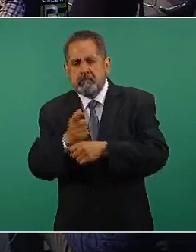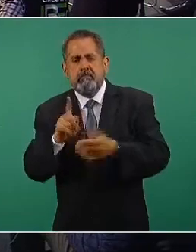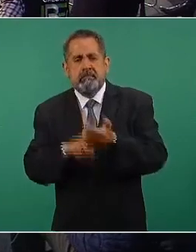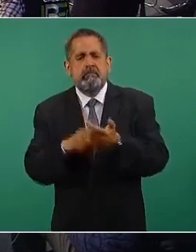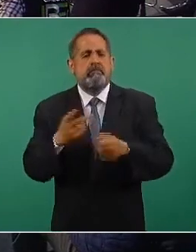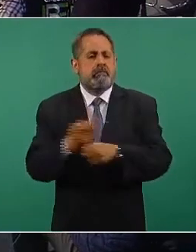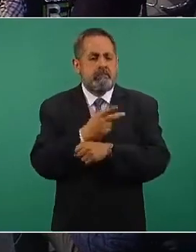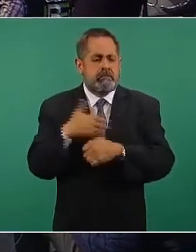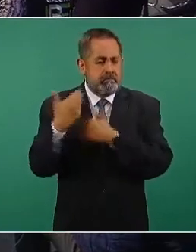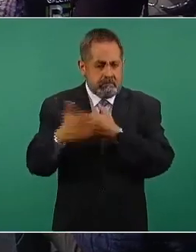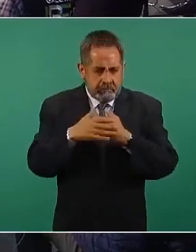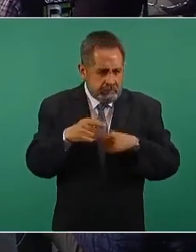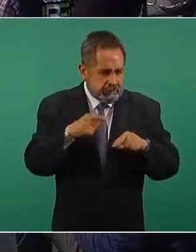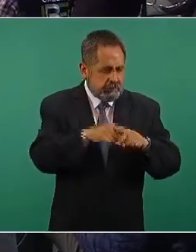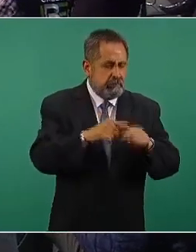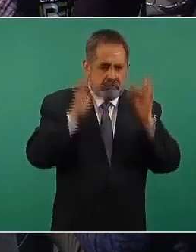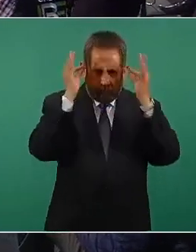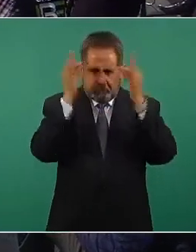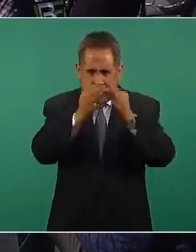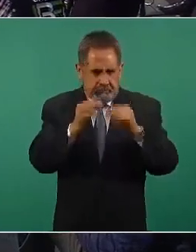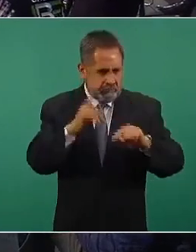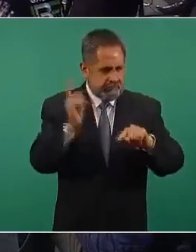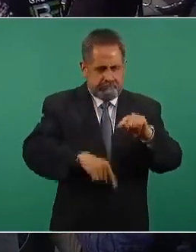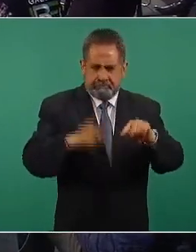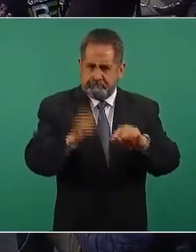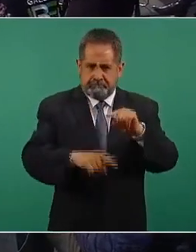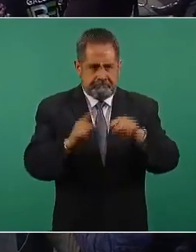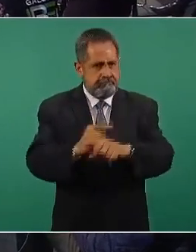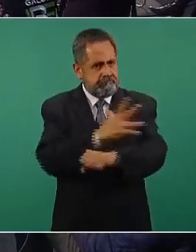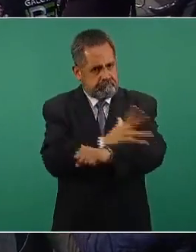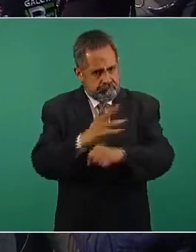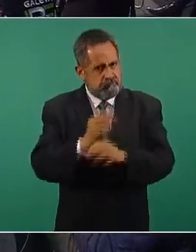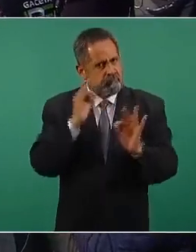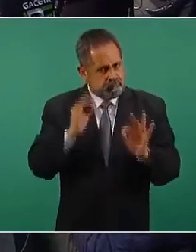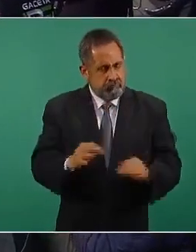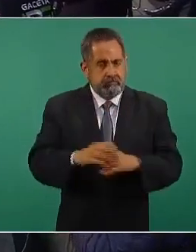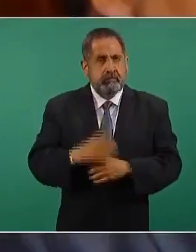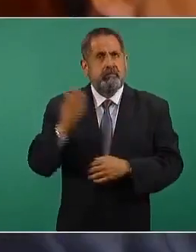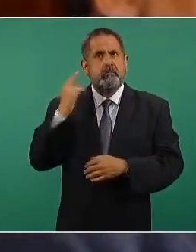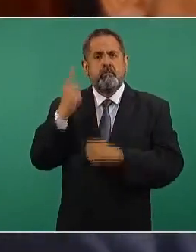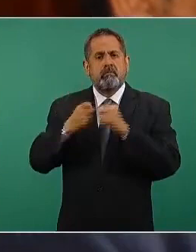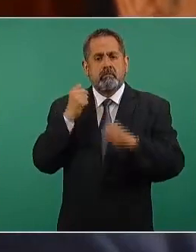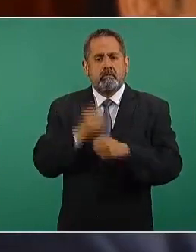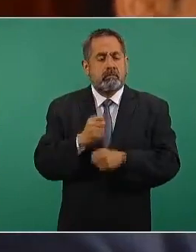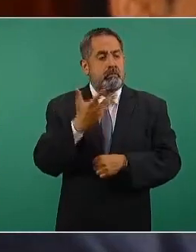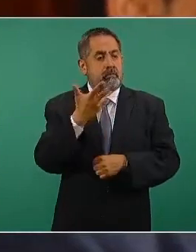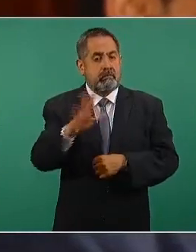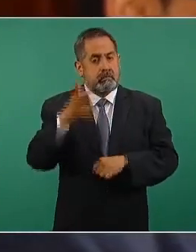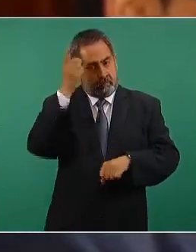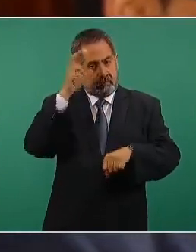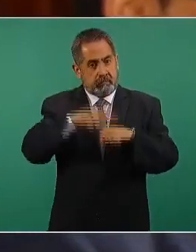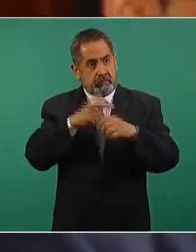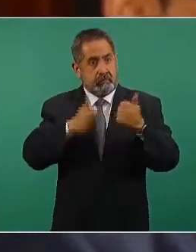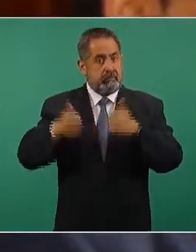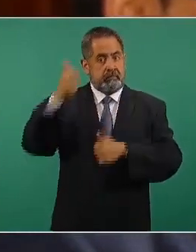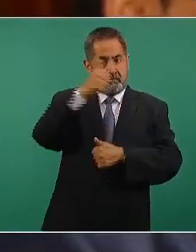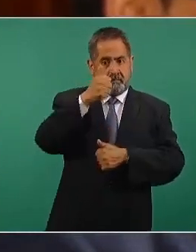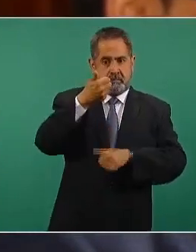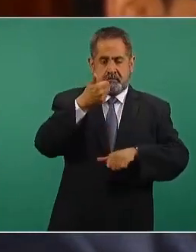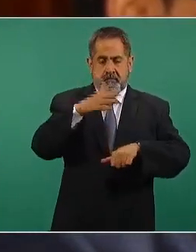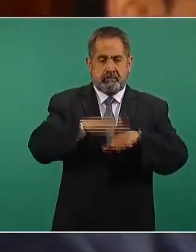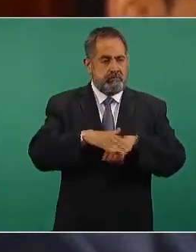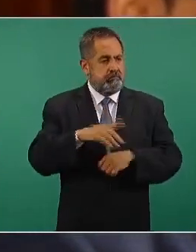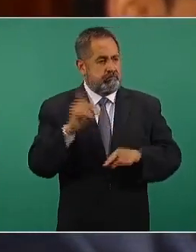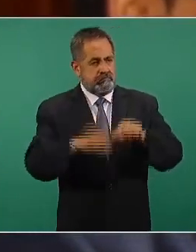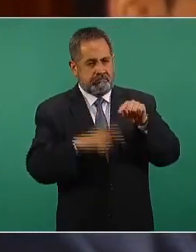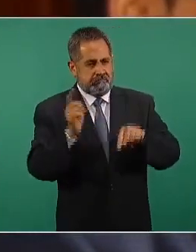la limpia en las aduanas. Hace un año se destituyeron al menos 10 mandos y administrativos de las aduanas y hasta